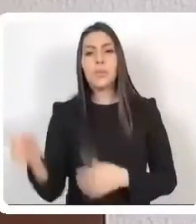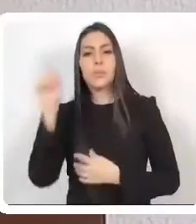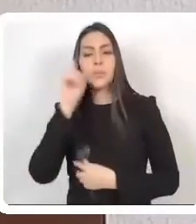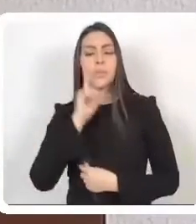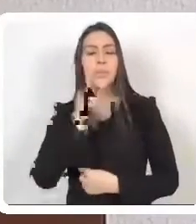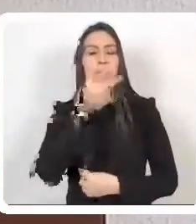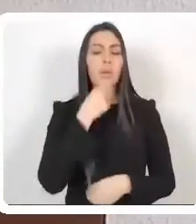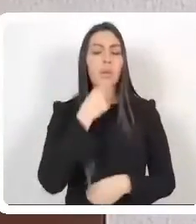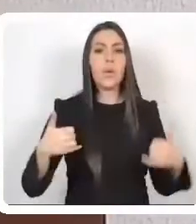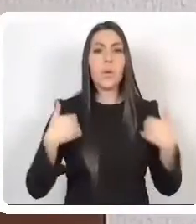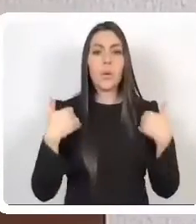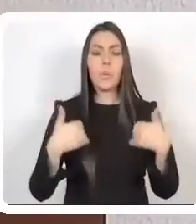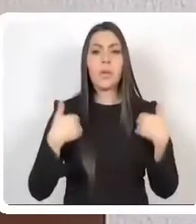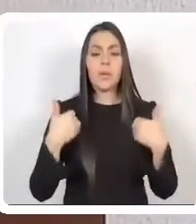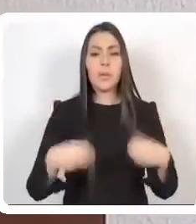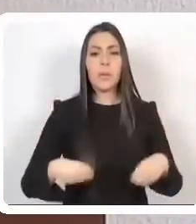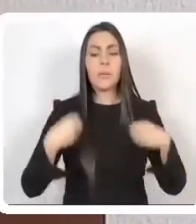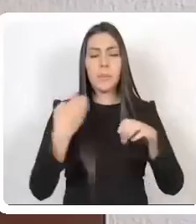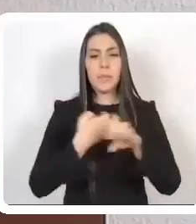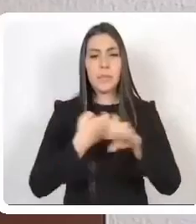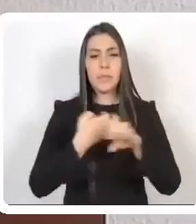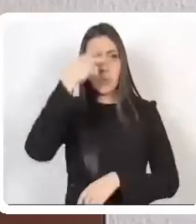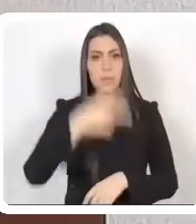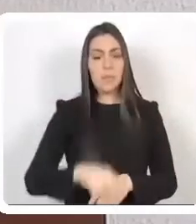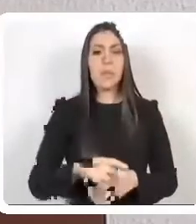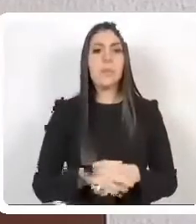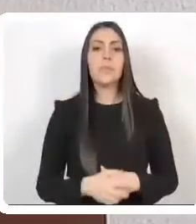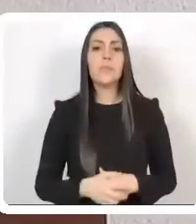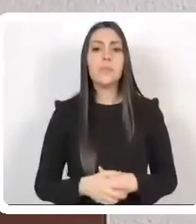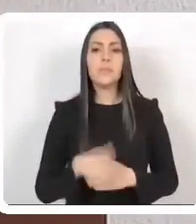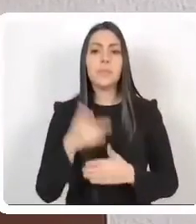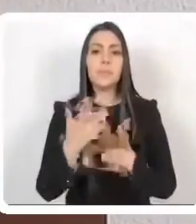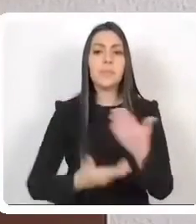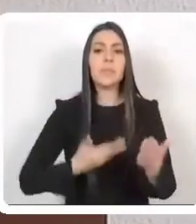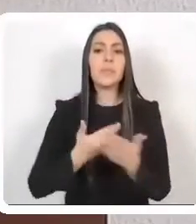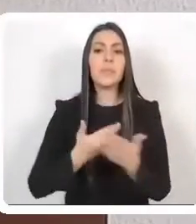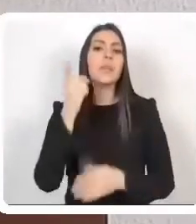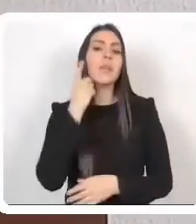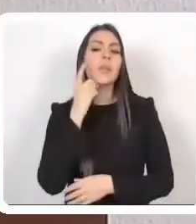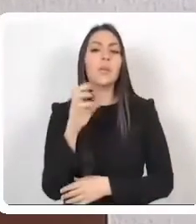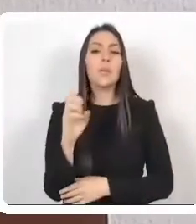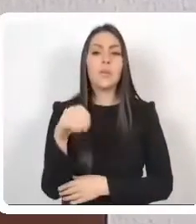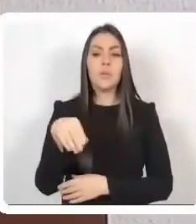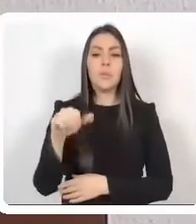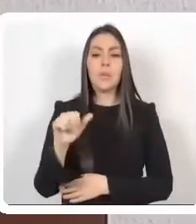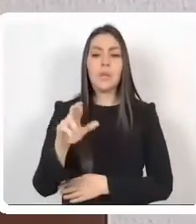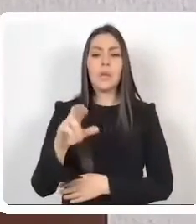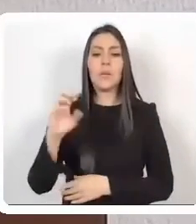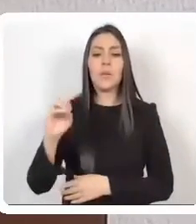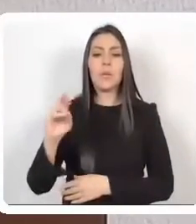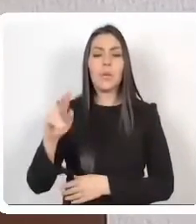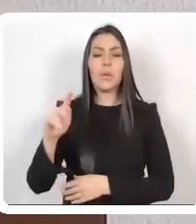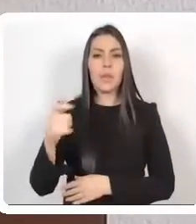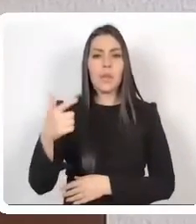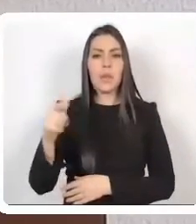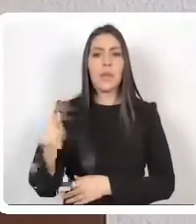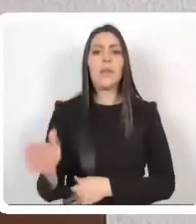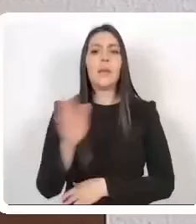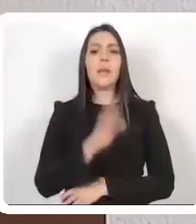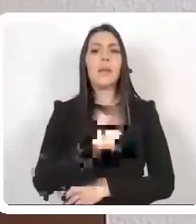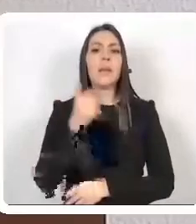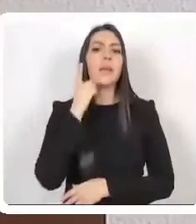y Adolescentes del Estado de México, presentada por el diputado Omar Ortega Álvarez, la diputada Araceli